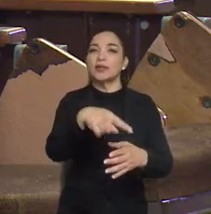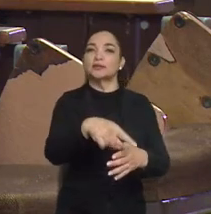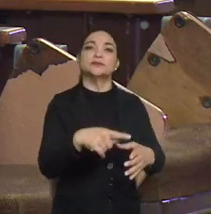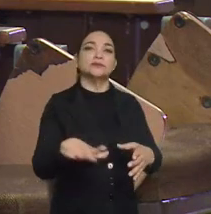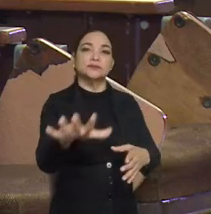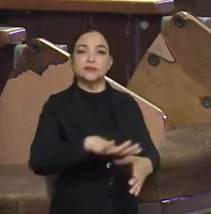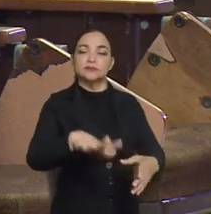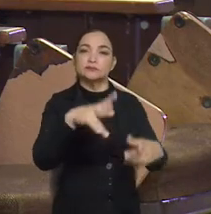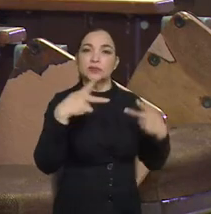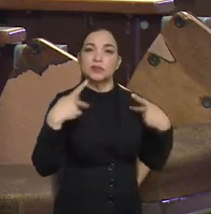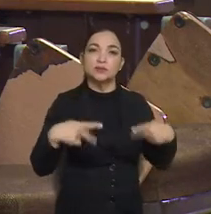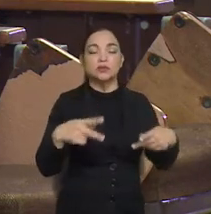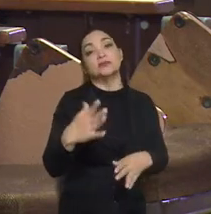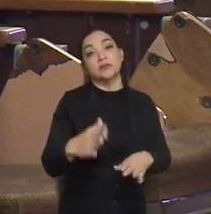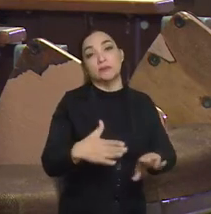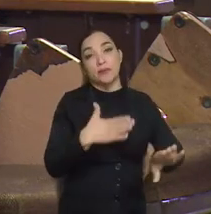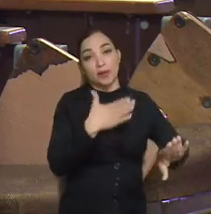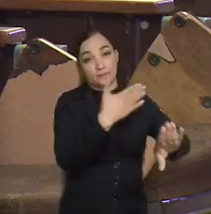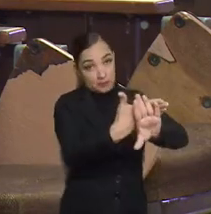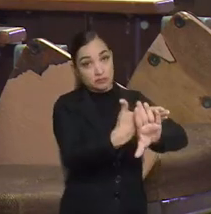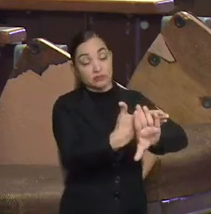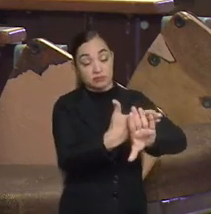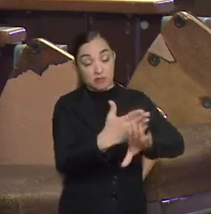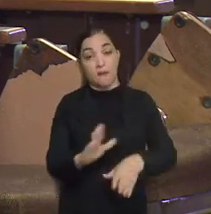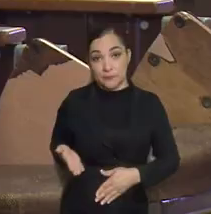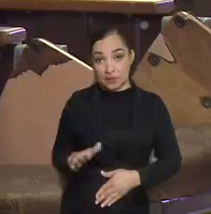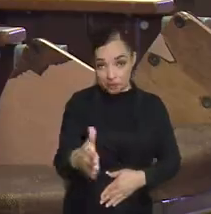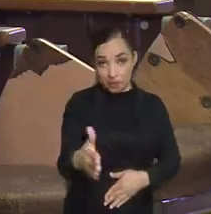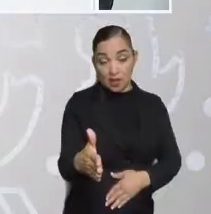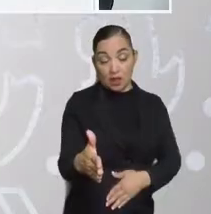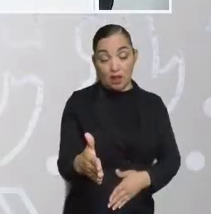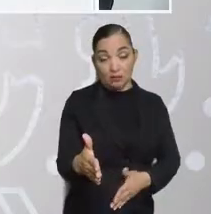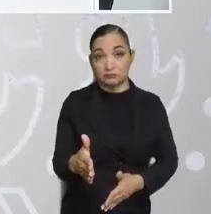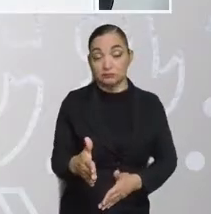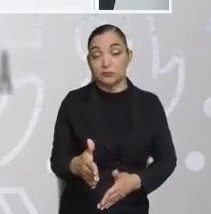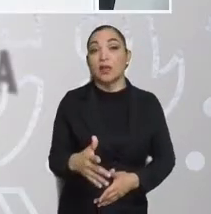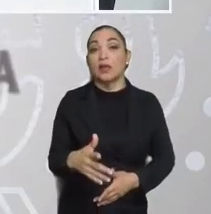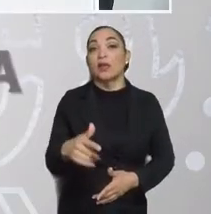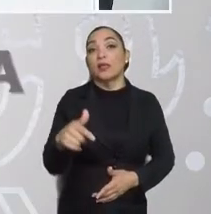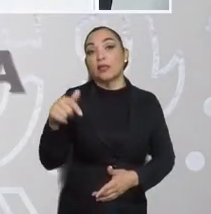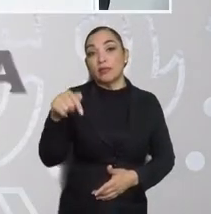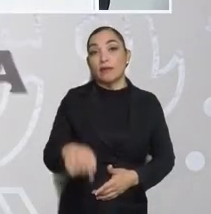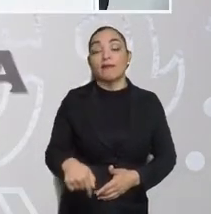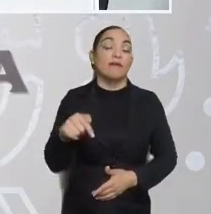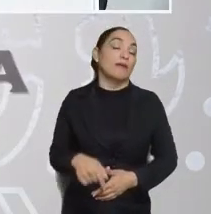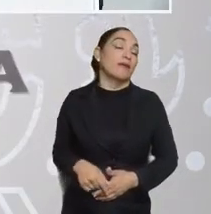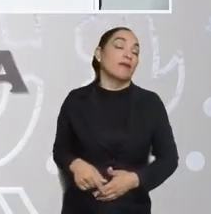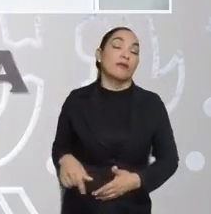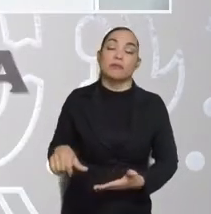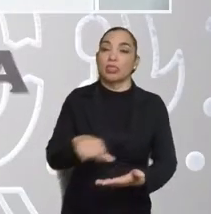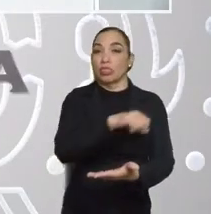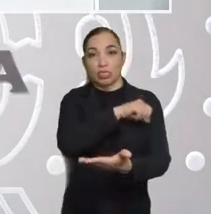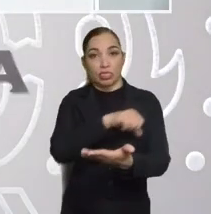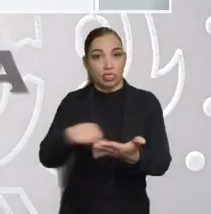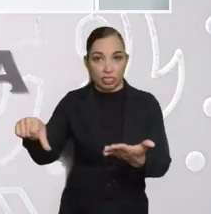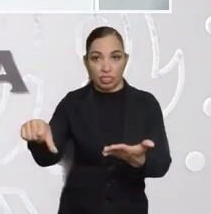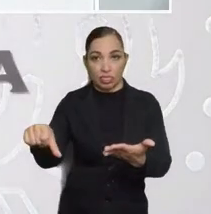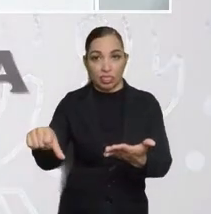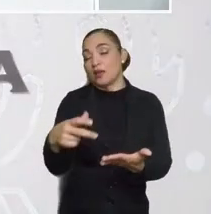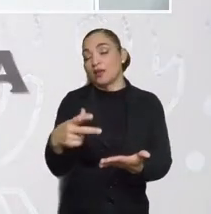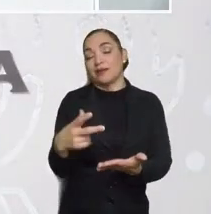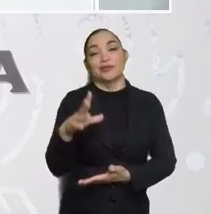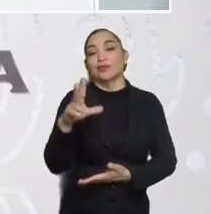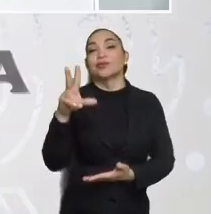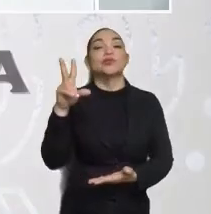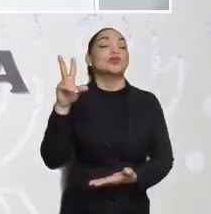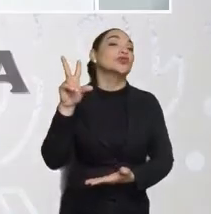afecta a la pesca. Desde aquí les decimos que es nulo eso, no tiene ningún efecto, es